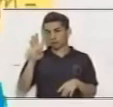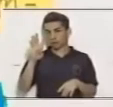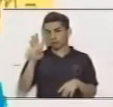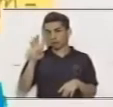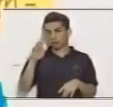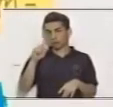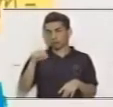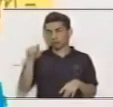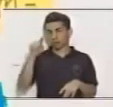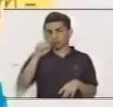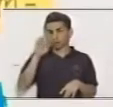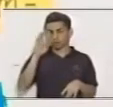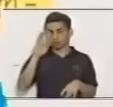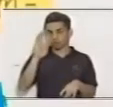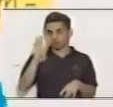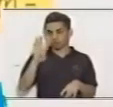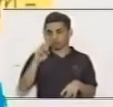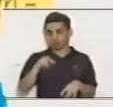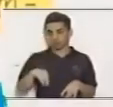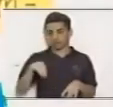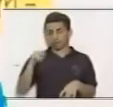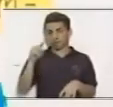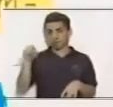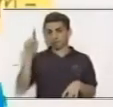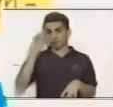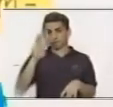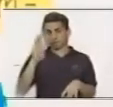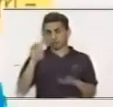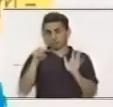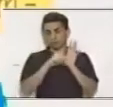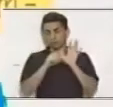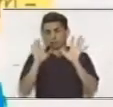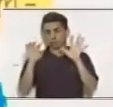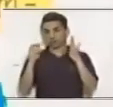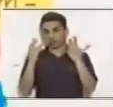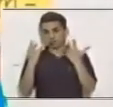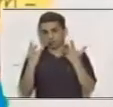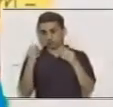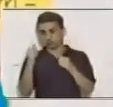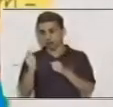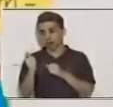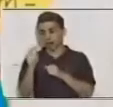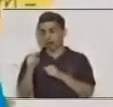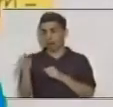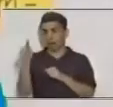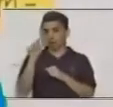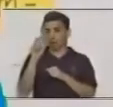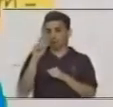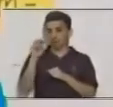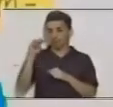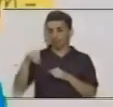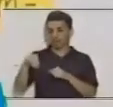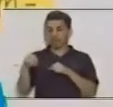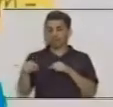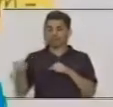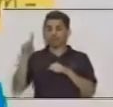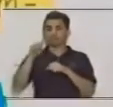4A4A cuarta M cuarta menos 18A cuadrado M sexta.